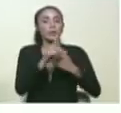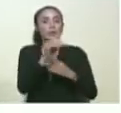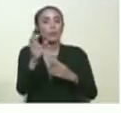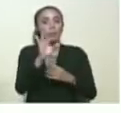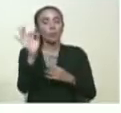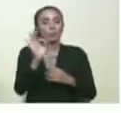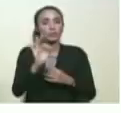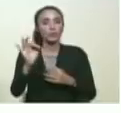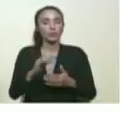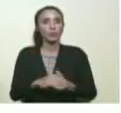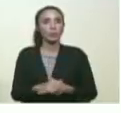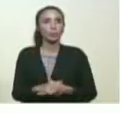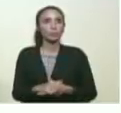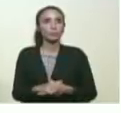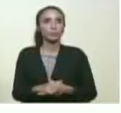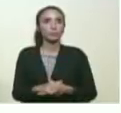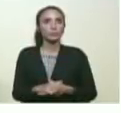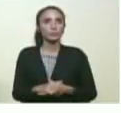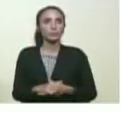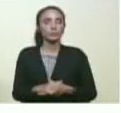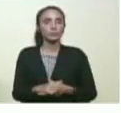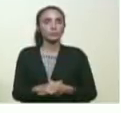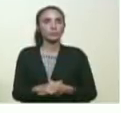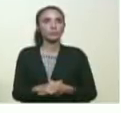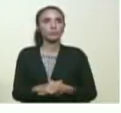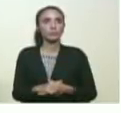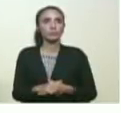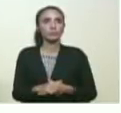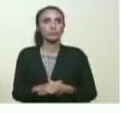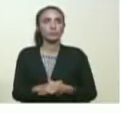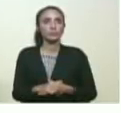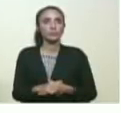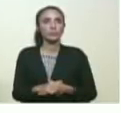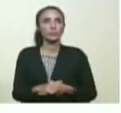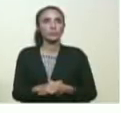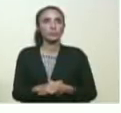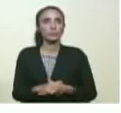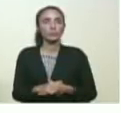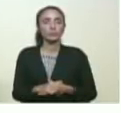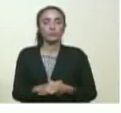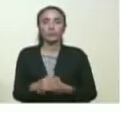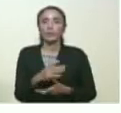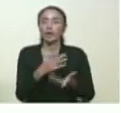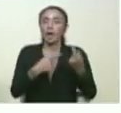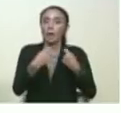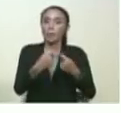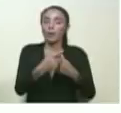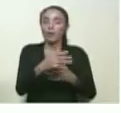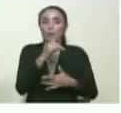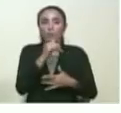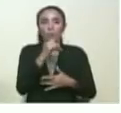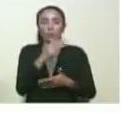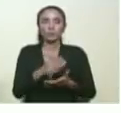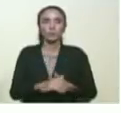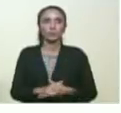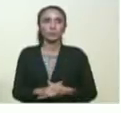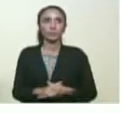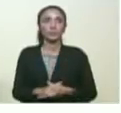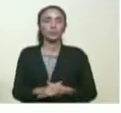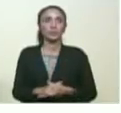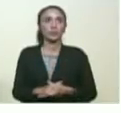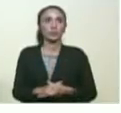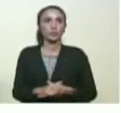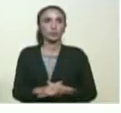de los servicios públicos digital. Estamos listos ya y estamos listos para el pago 100% digital